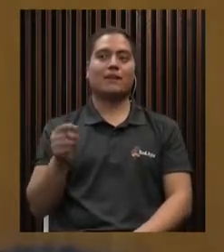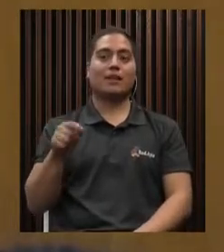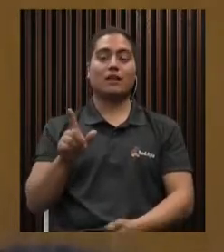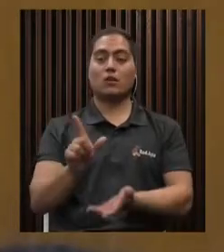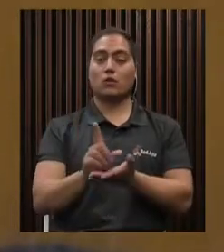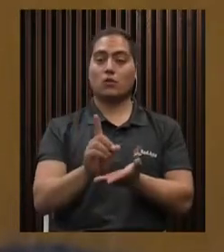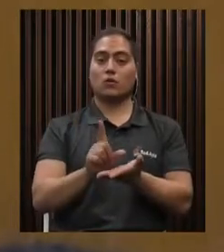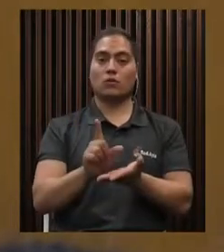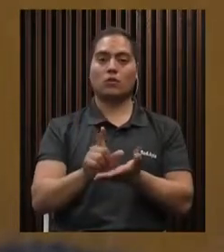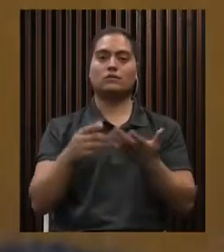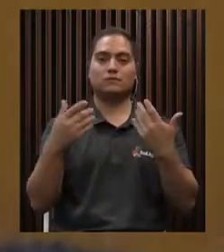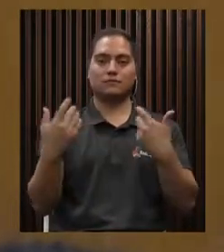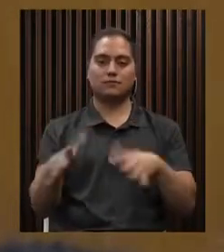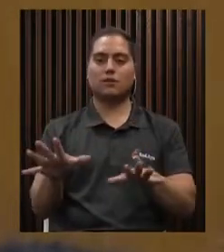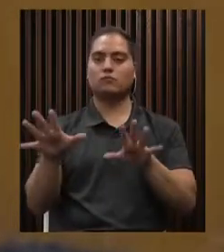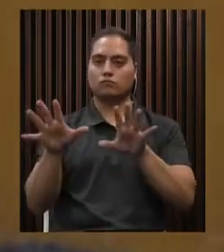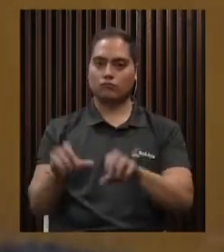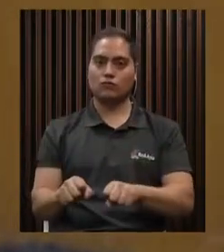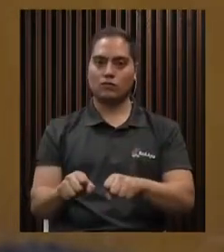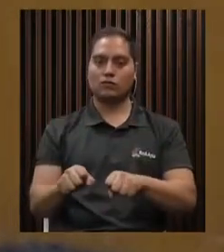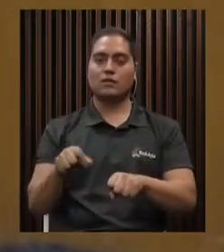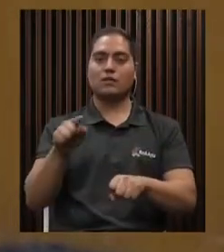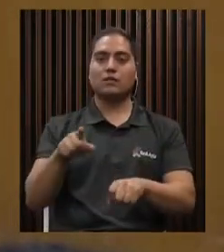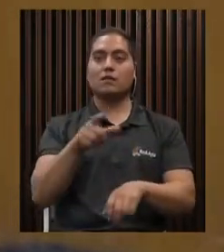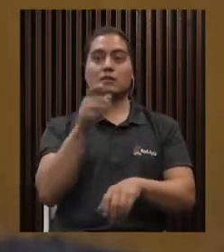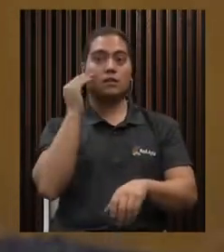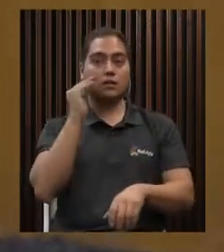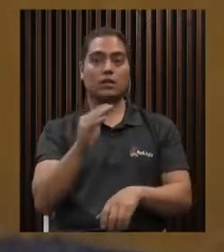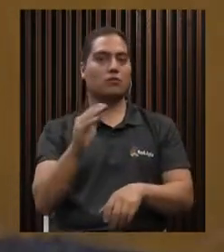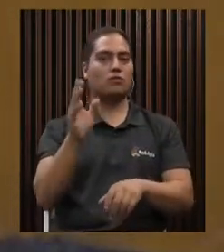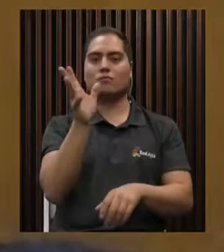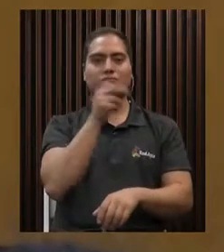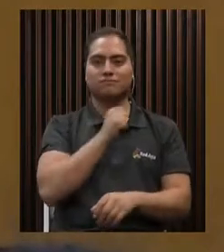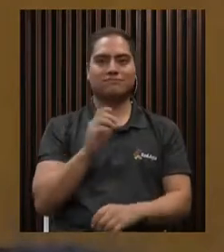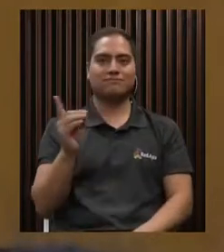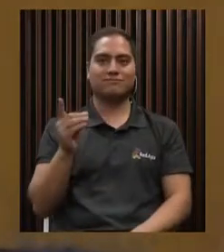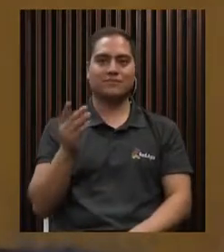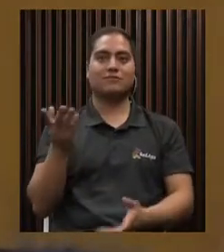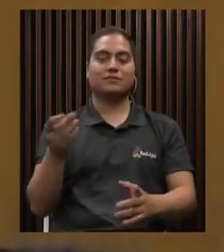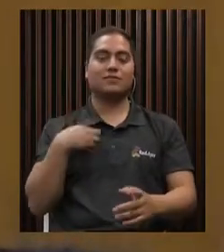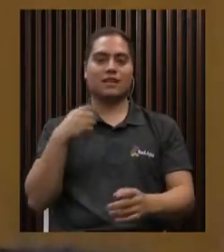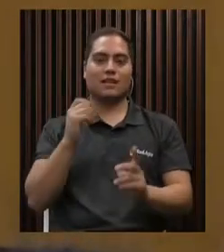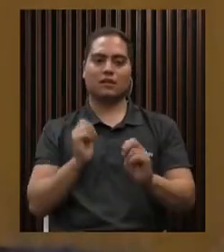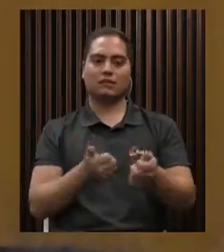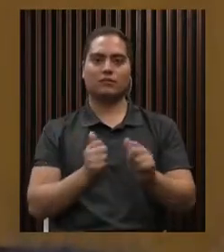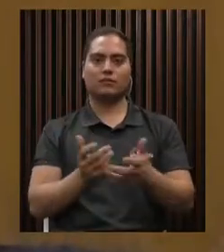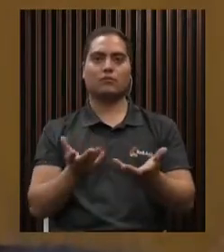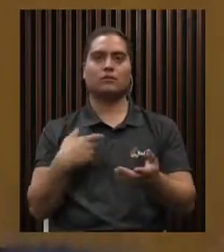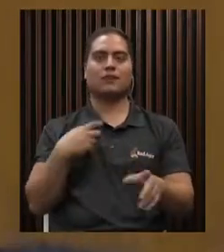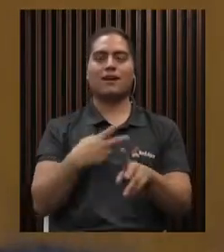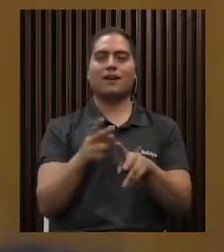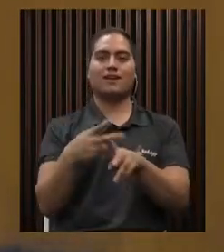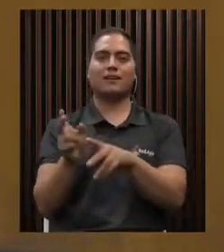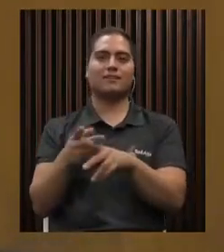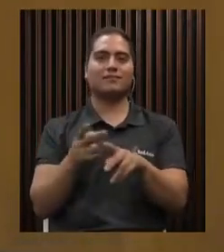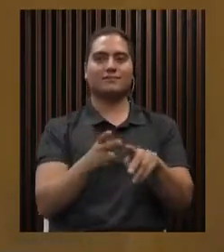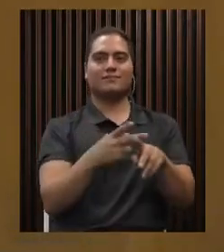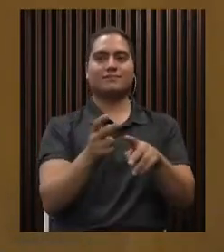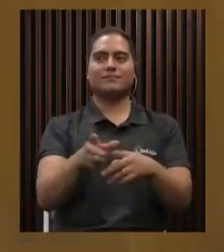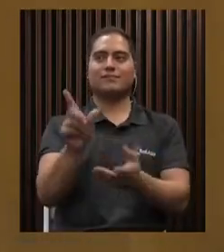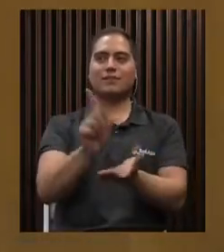lugar ya establecido para personas que no tenían discapacidad. Entonces el desafío era crear un lugar, un entorno inclusivo para